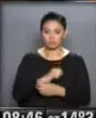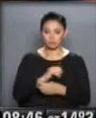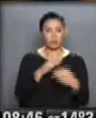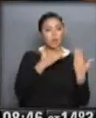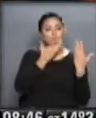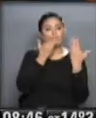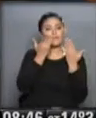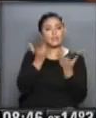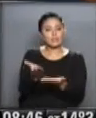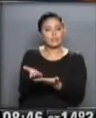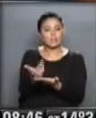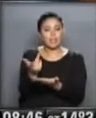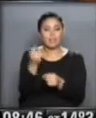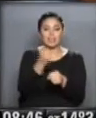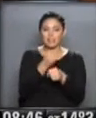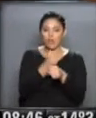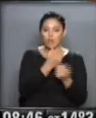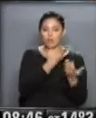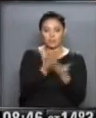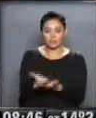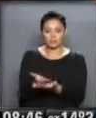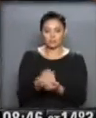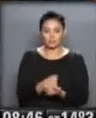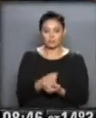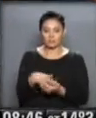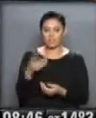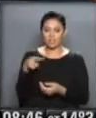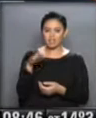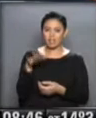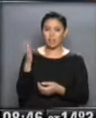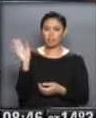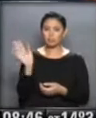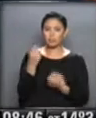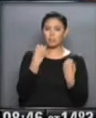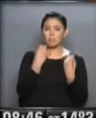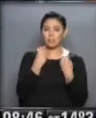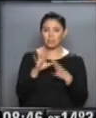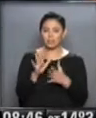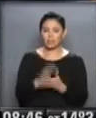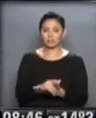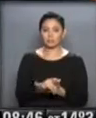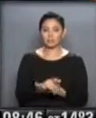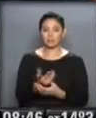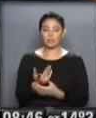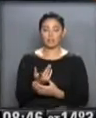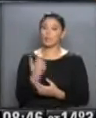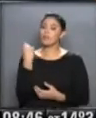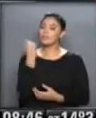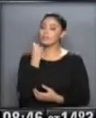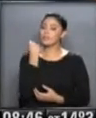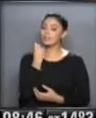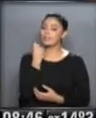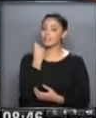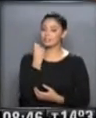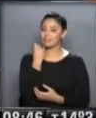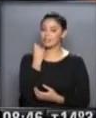la posibilidad de una salida laboral luego de que ha perdido absolutamente todo, realmente es algo muy